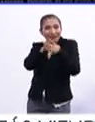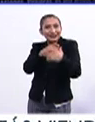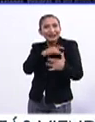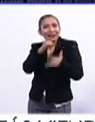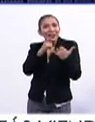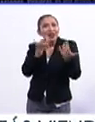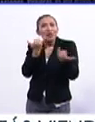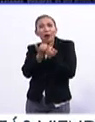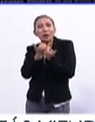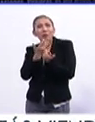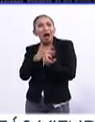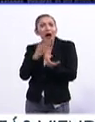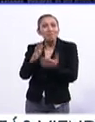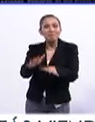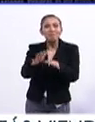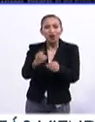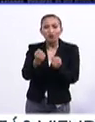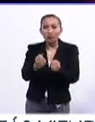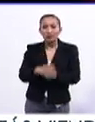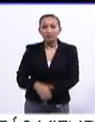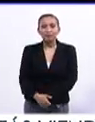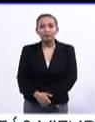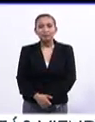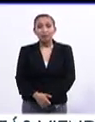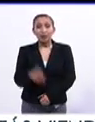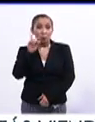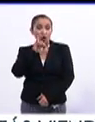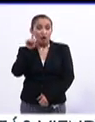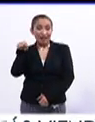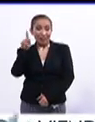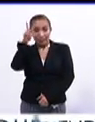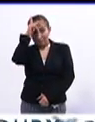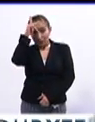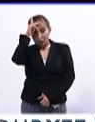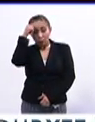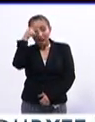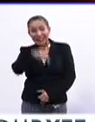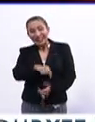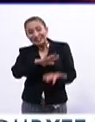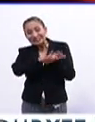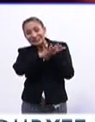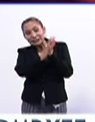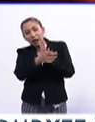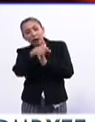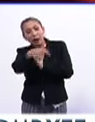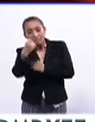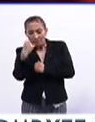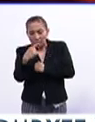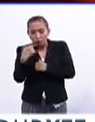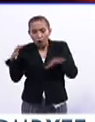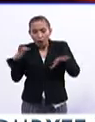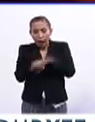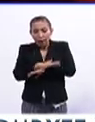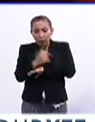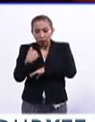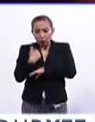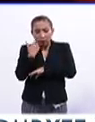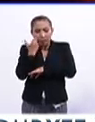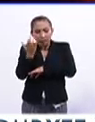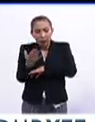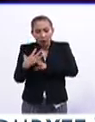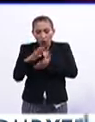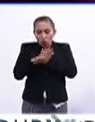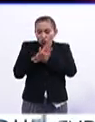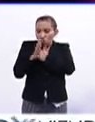sentir de manera más contundente no la artista peruana cree que la transformación viene de uno mismo de la intención de